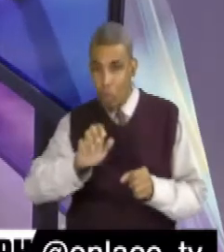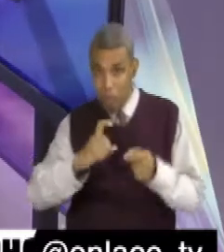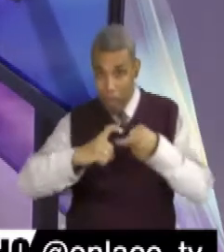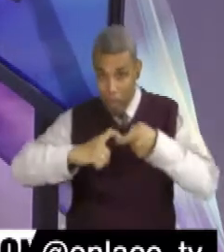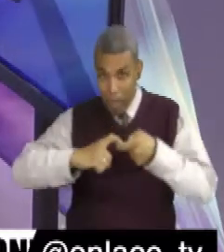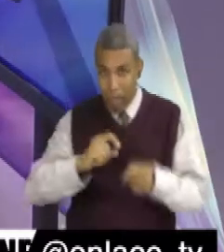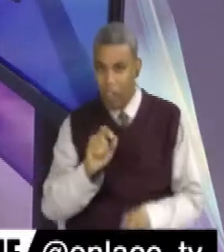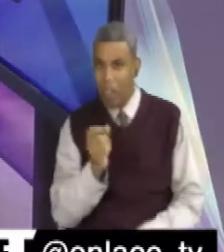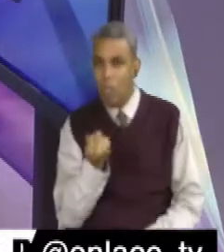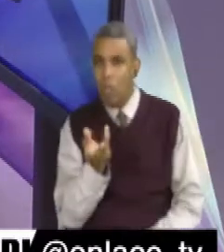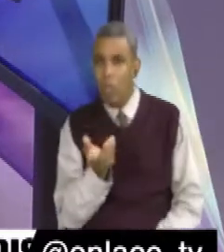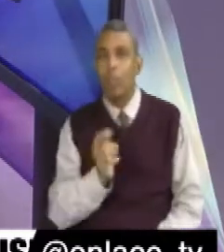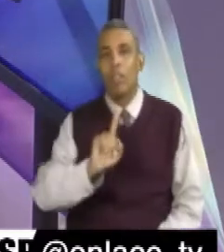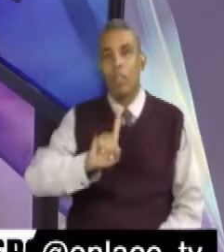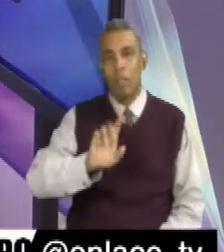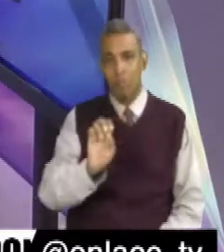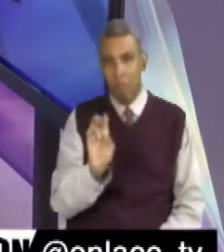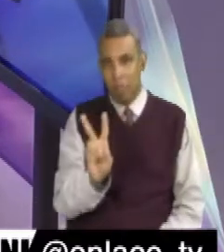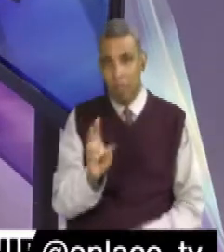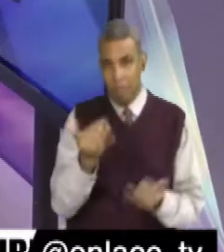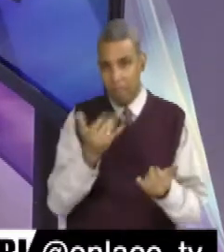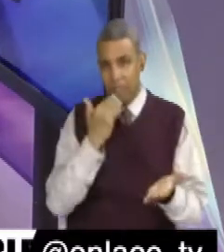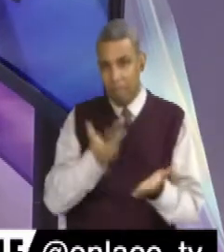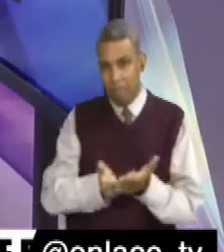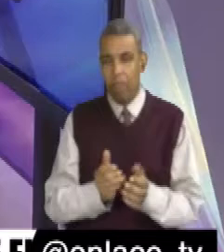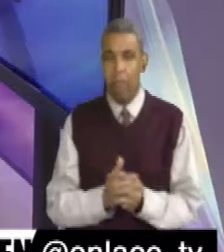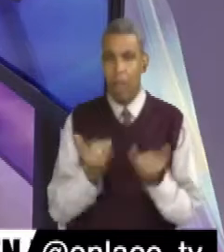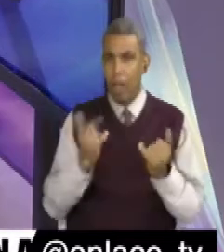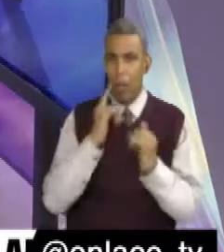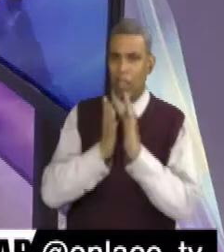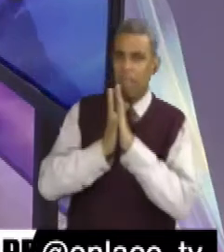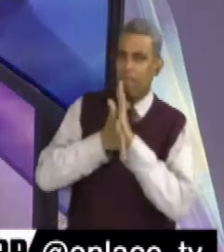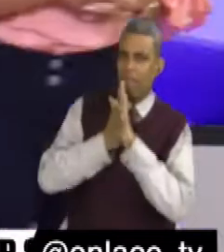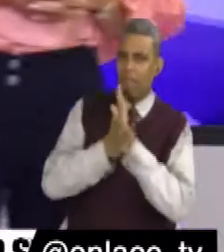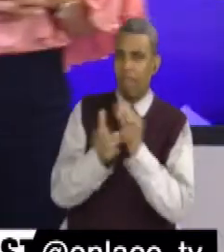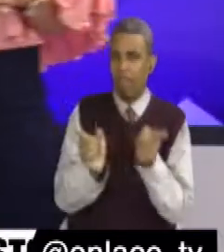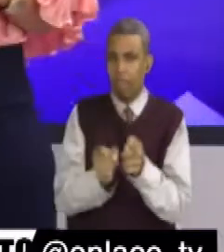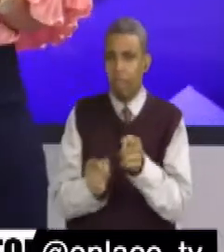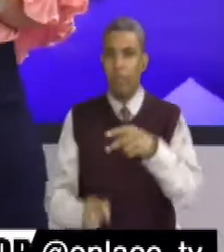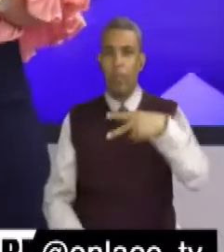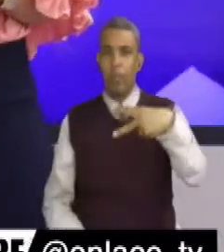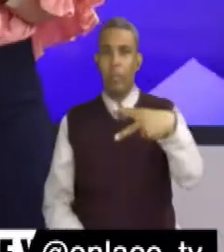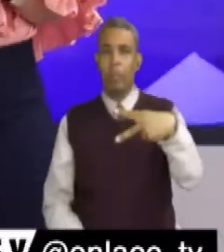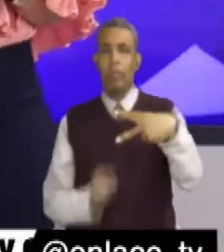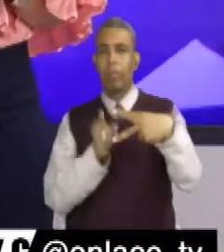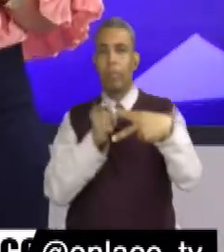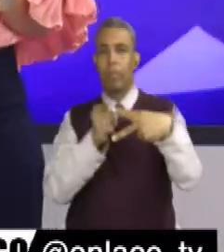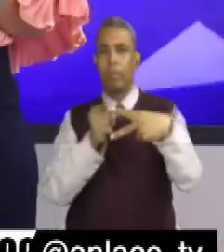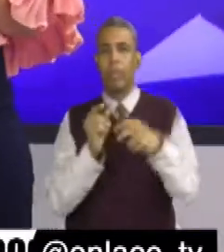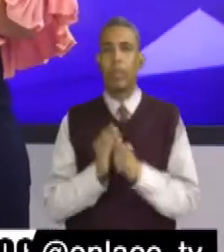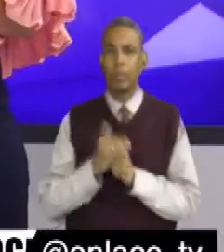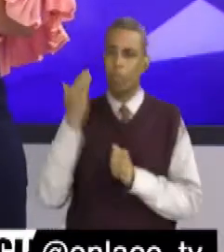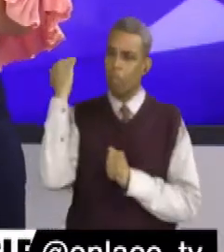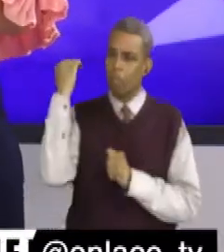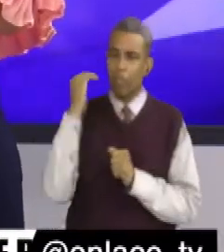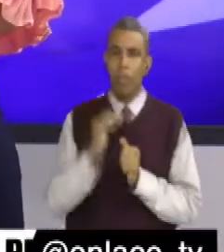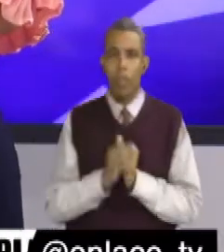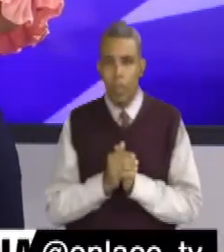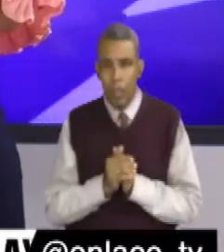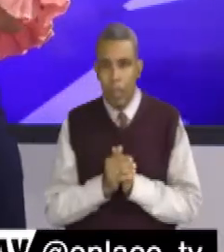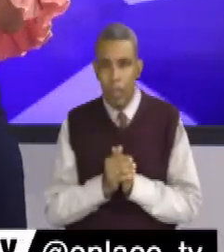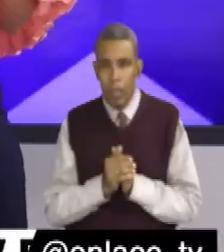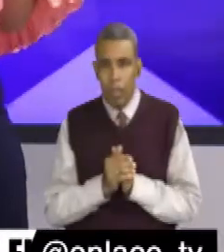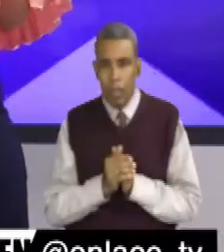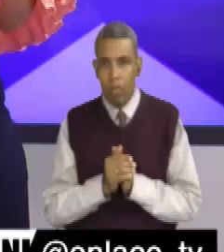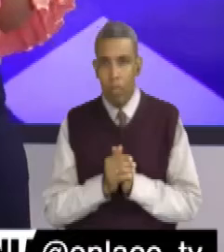el canal 102. Es el momento de conocer nuestros titulares. Se cumplió la noche anterior comité de seguimiento electoral